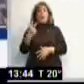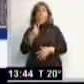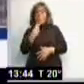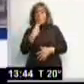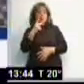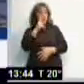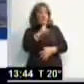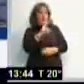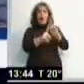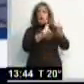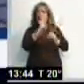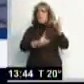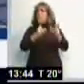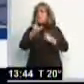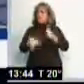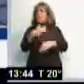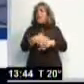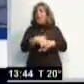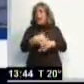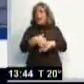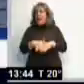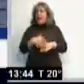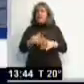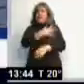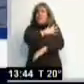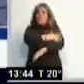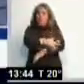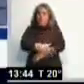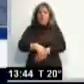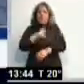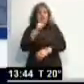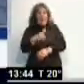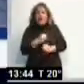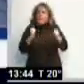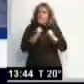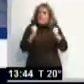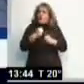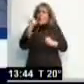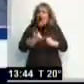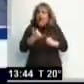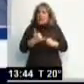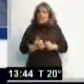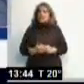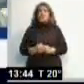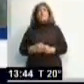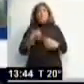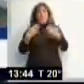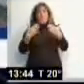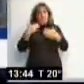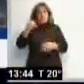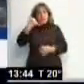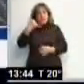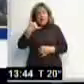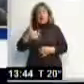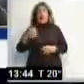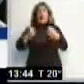ha observado alguna persona que sea indigente, que vea que esté pasando frío, que esté a la intemperie, puede llamar y allí